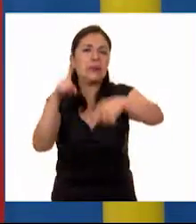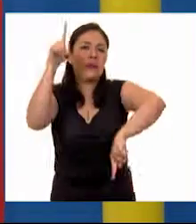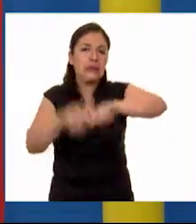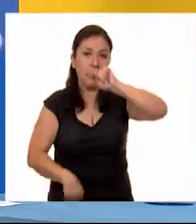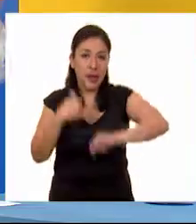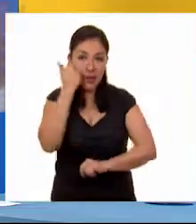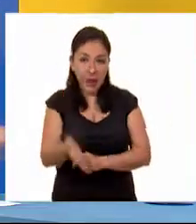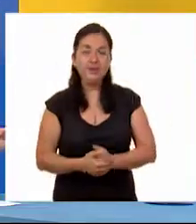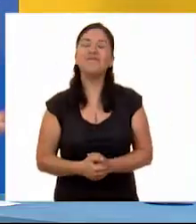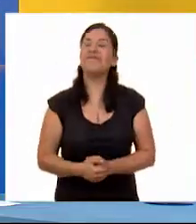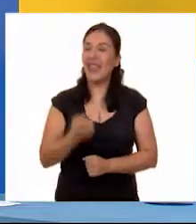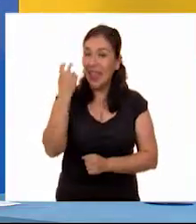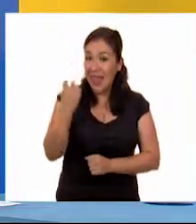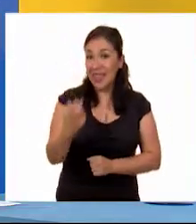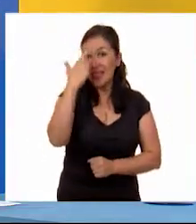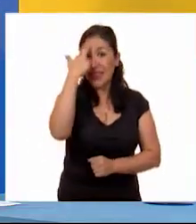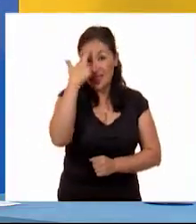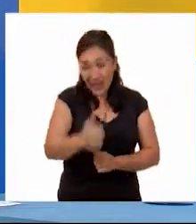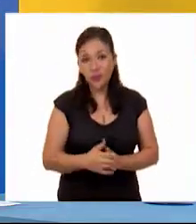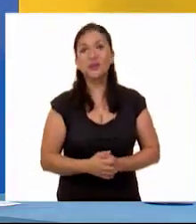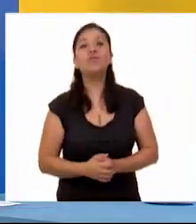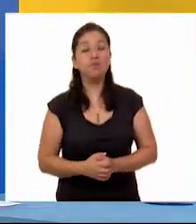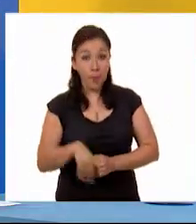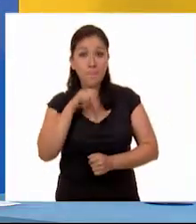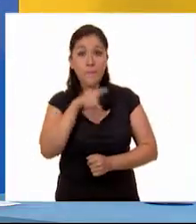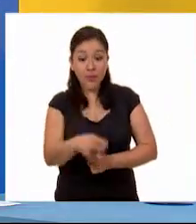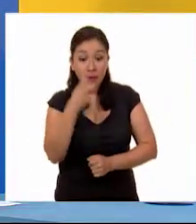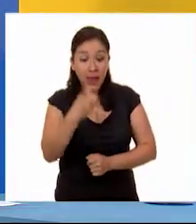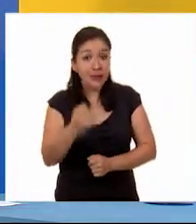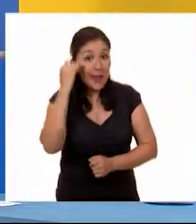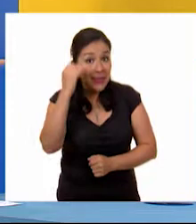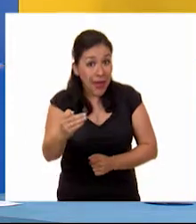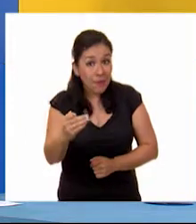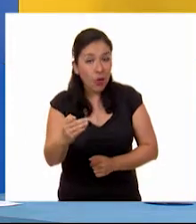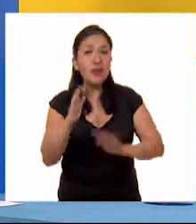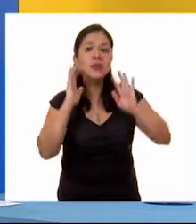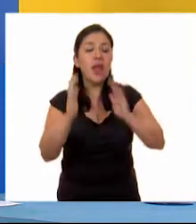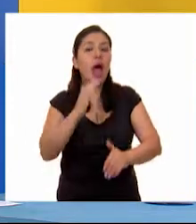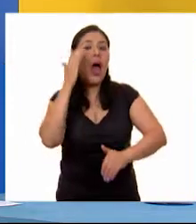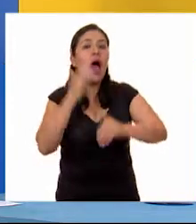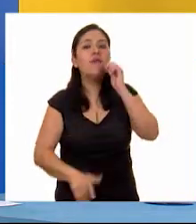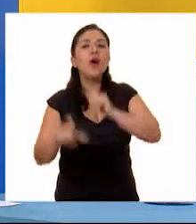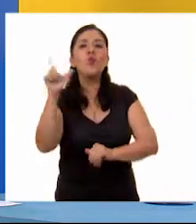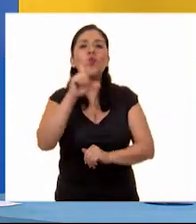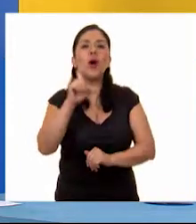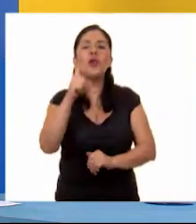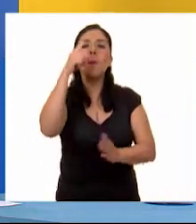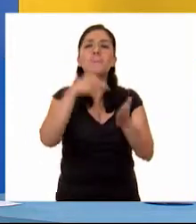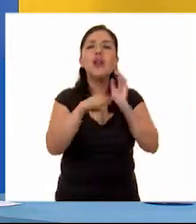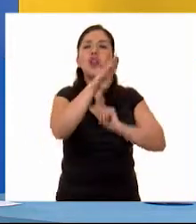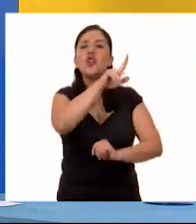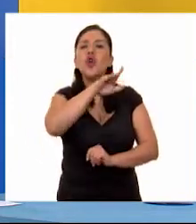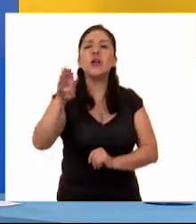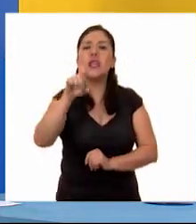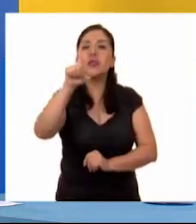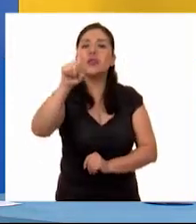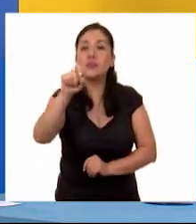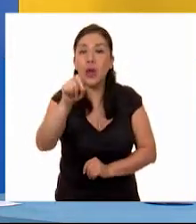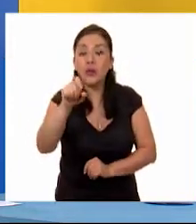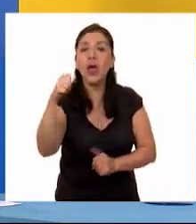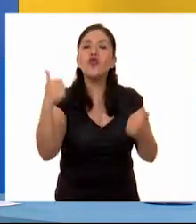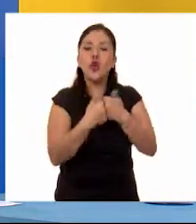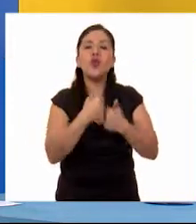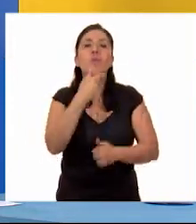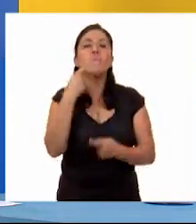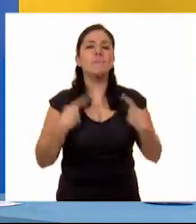grupos. Exacto. Y este momento llegó al finalizar la década de 1920, con Plutarco